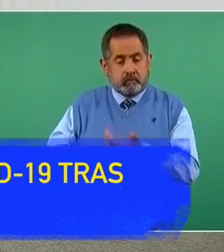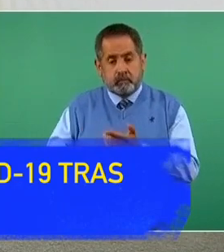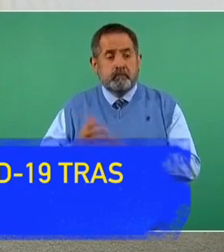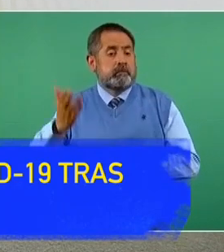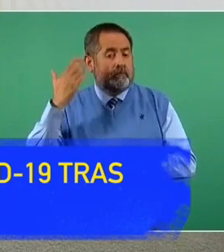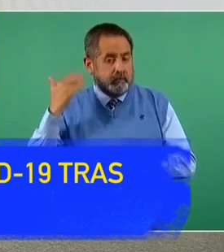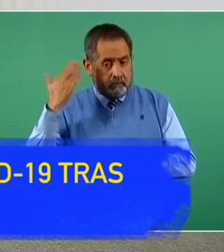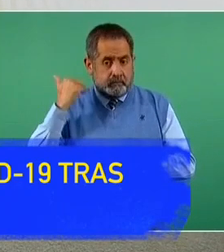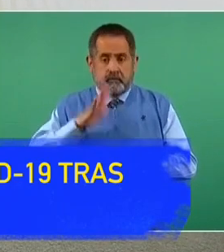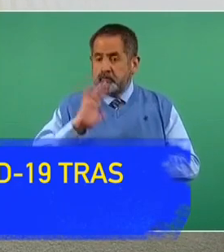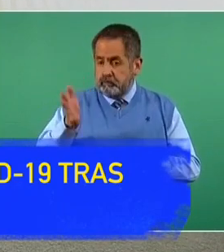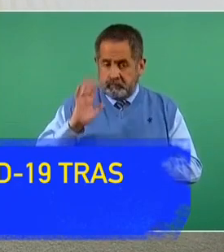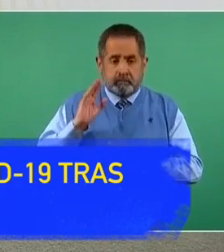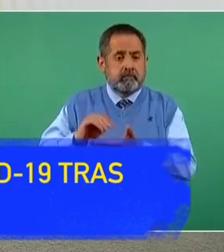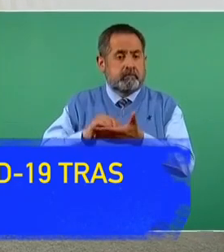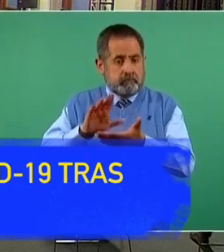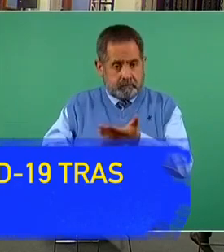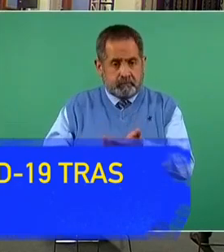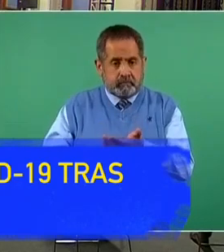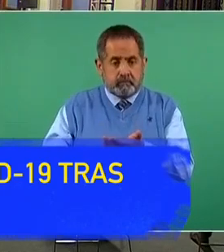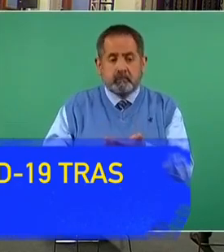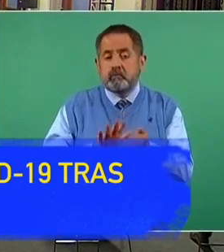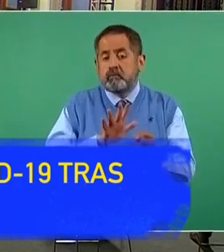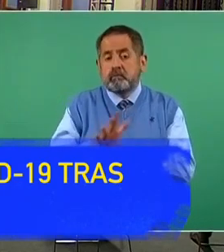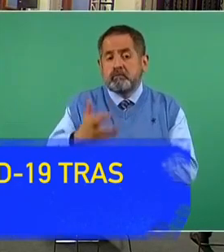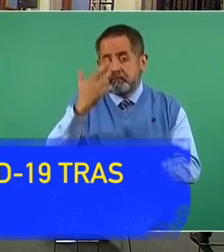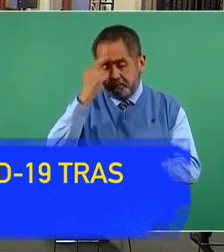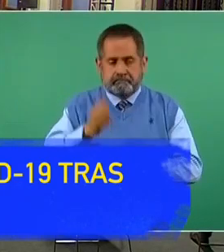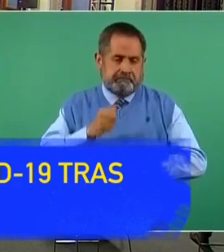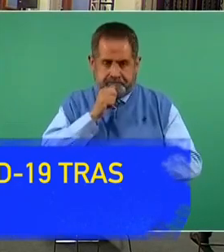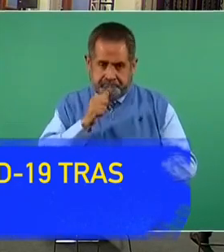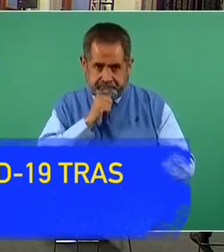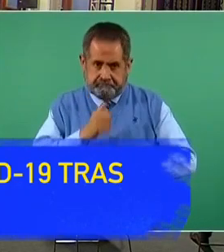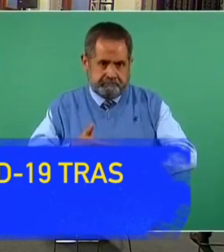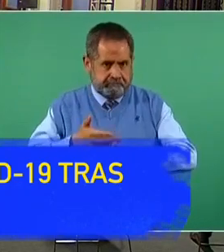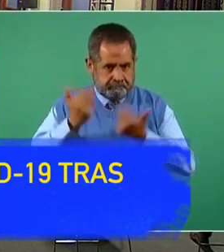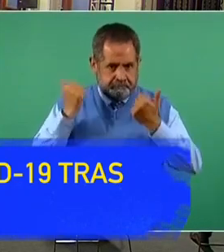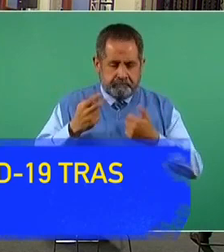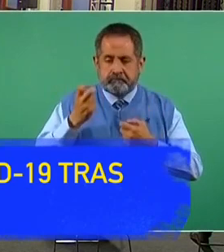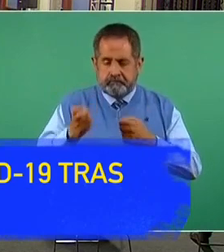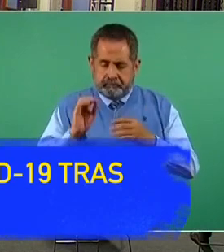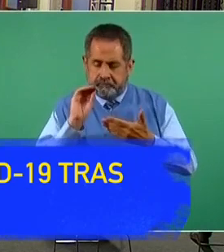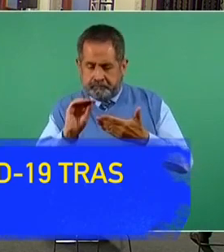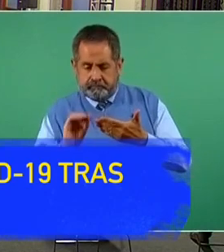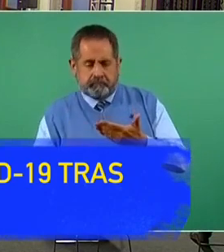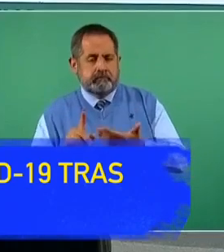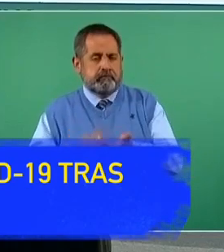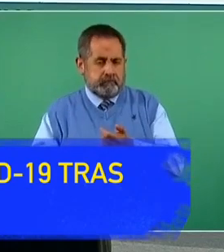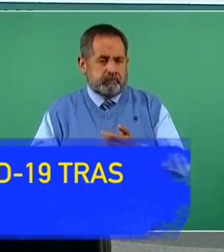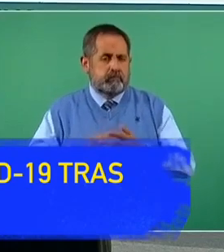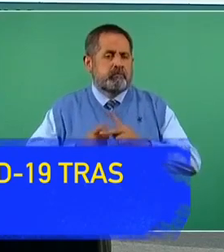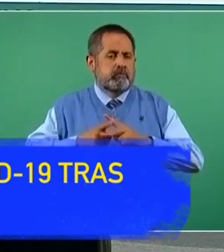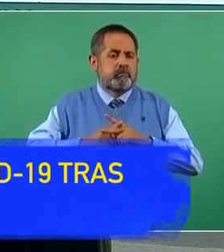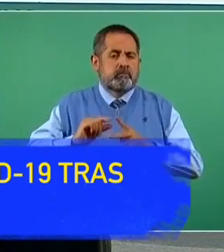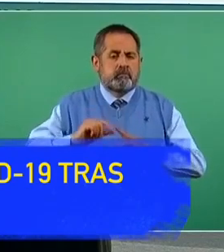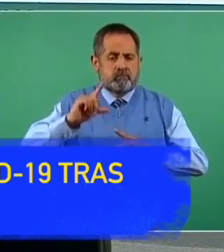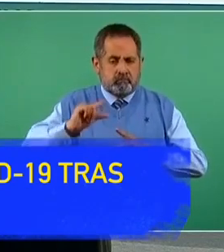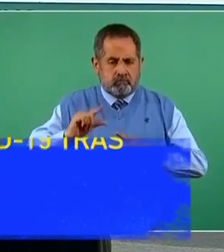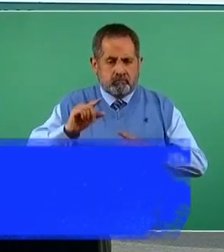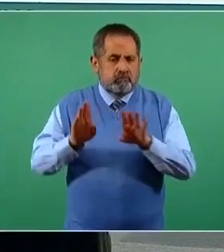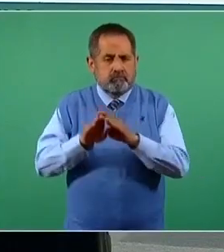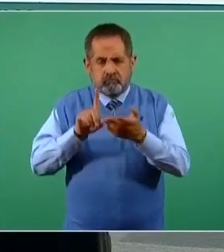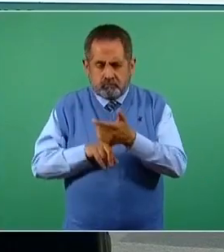24 horas se notificaron cuatro mil doscientos setenta y dos decesos el acumulado ya es de 227